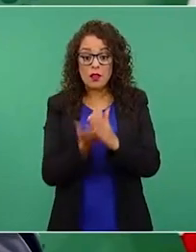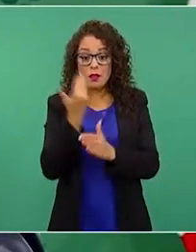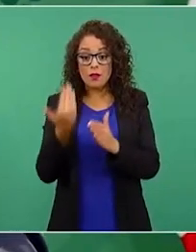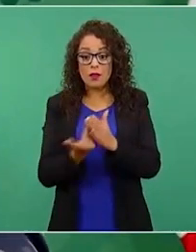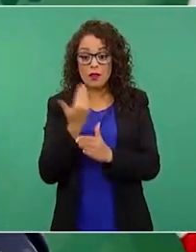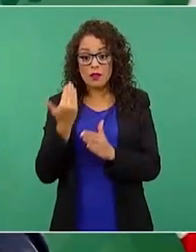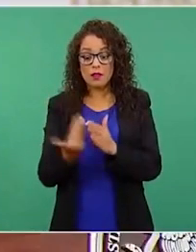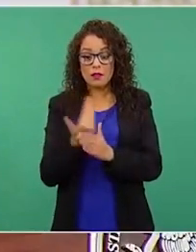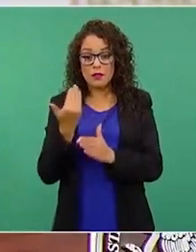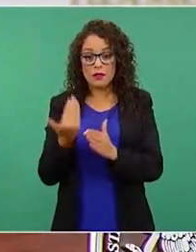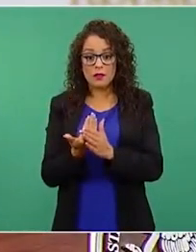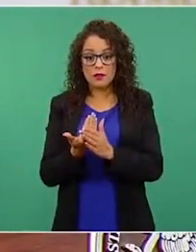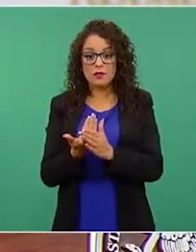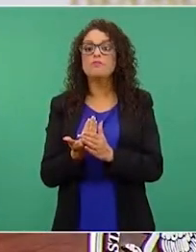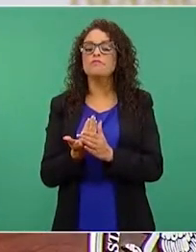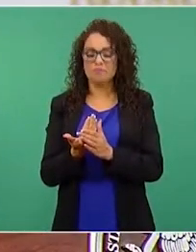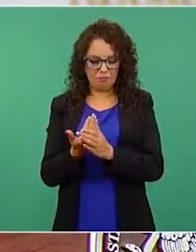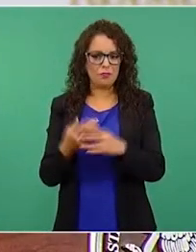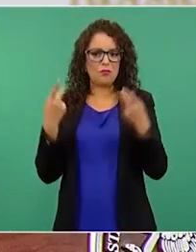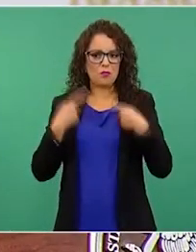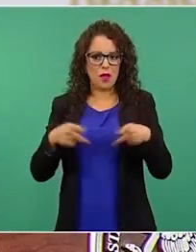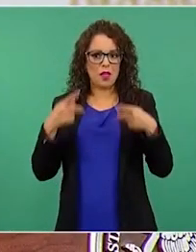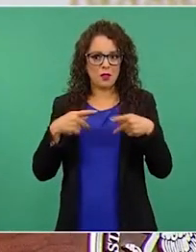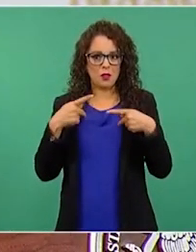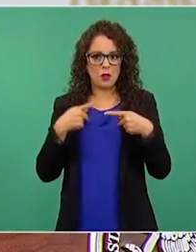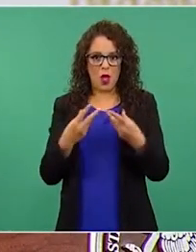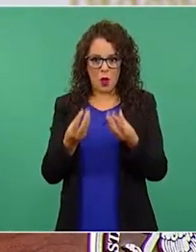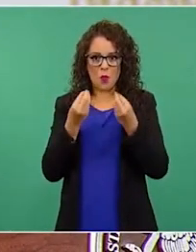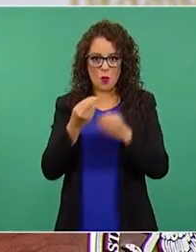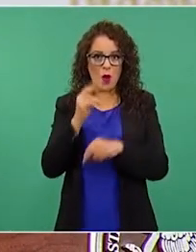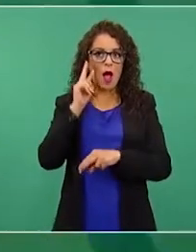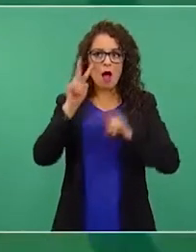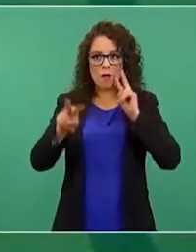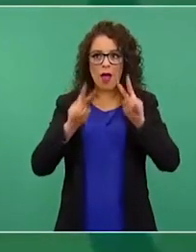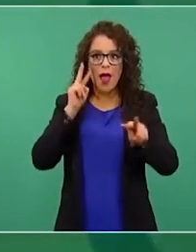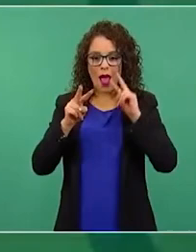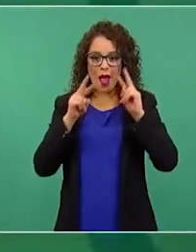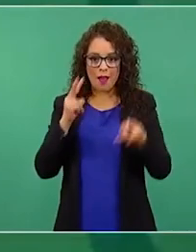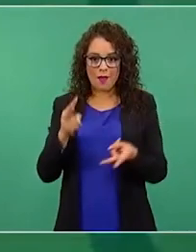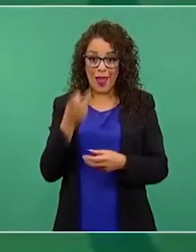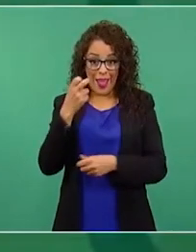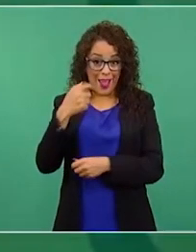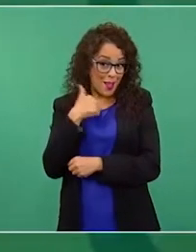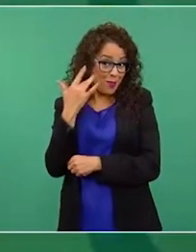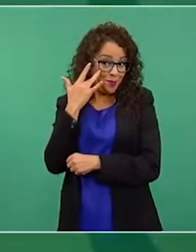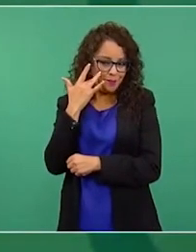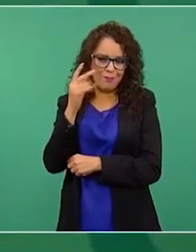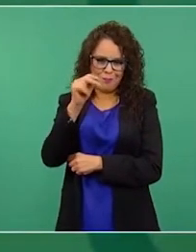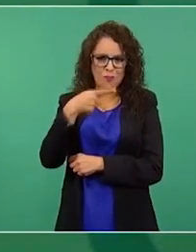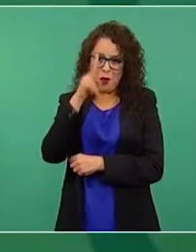su audiencia, no es para presumir.